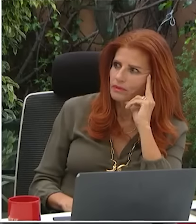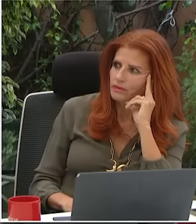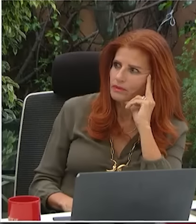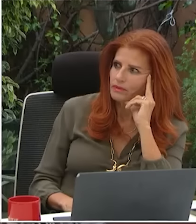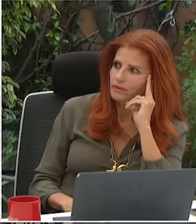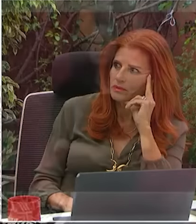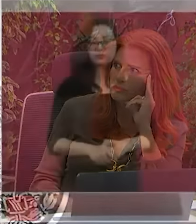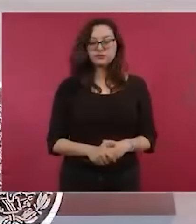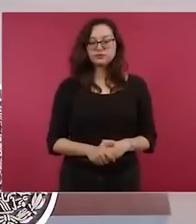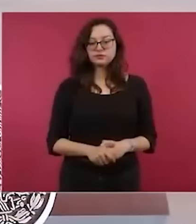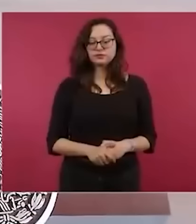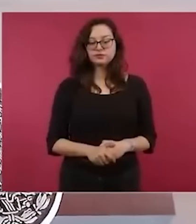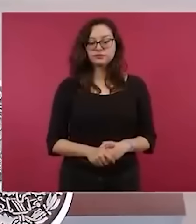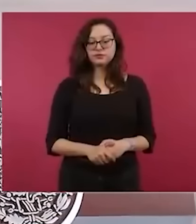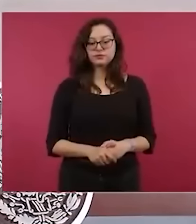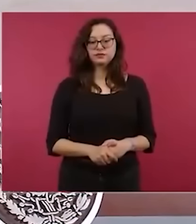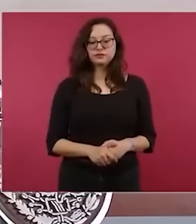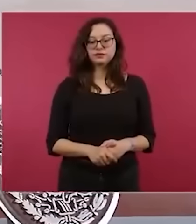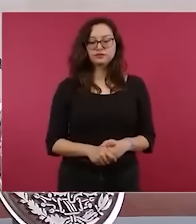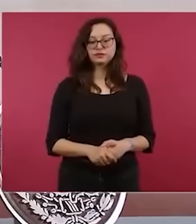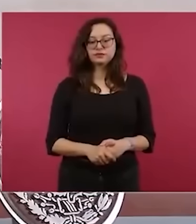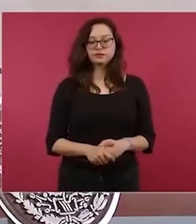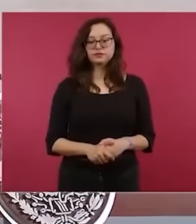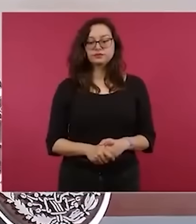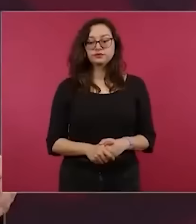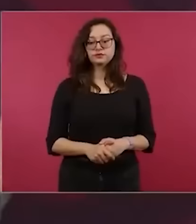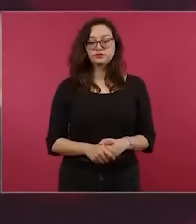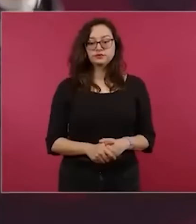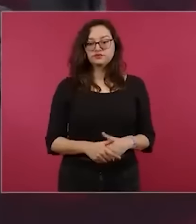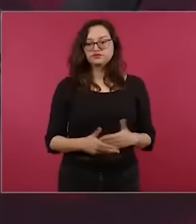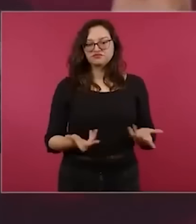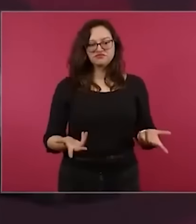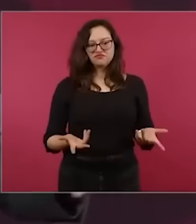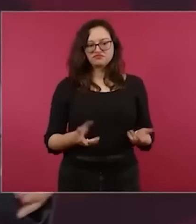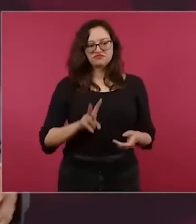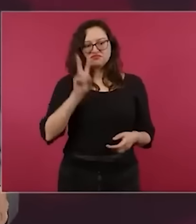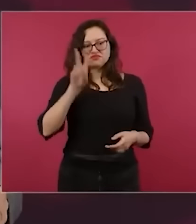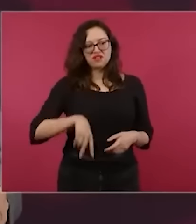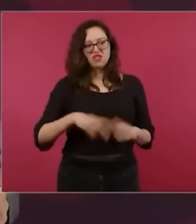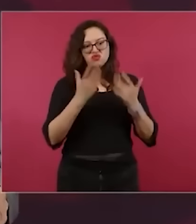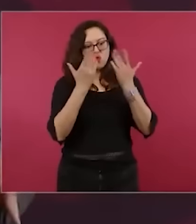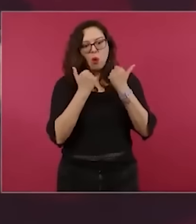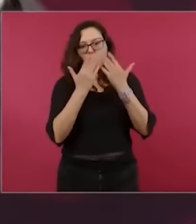pero de manera eh cínica